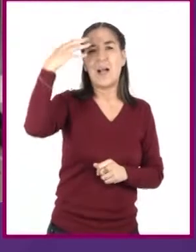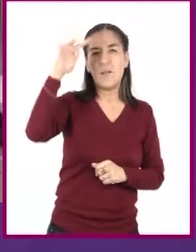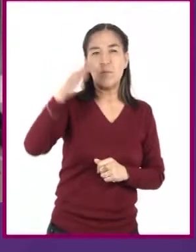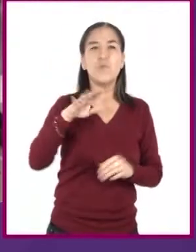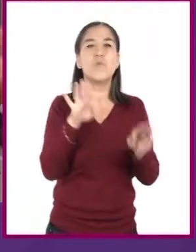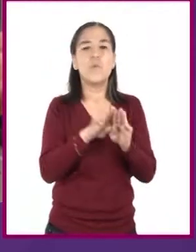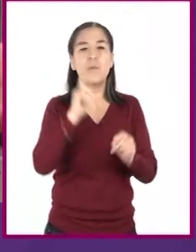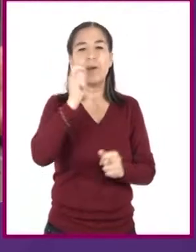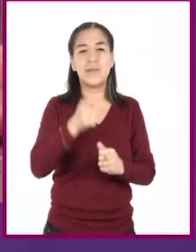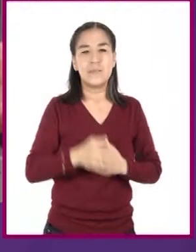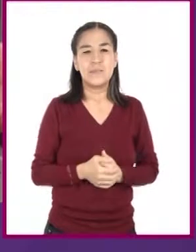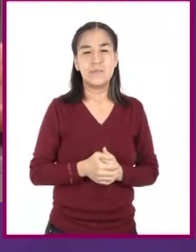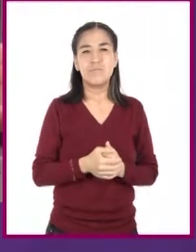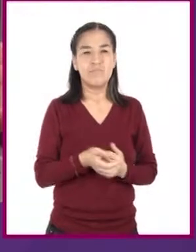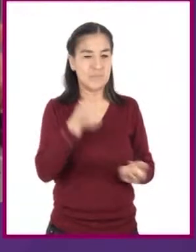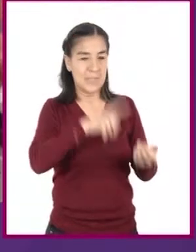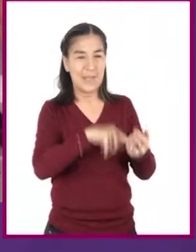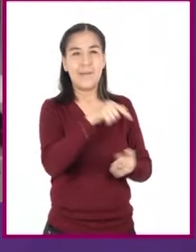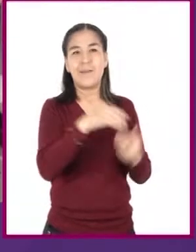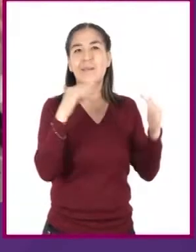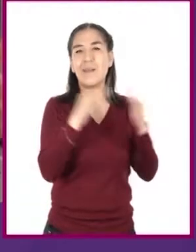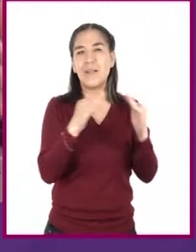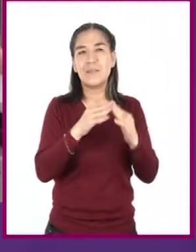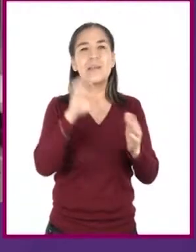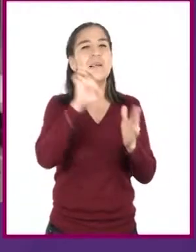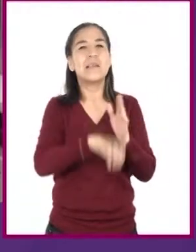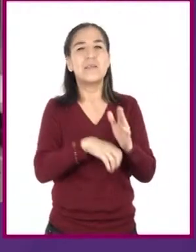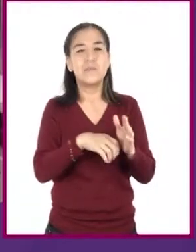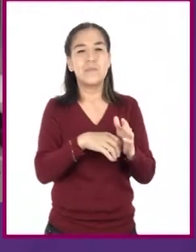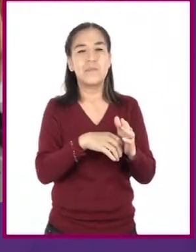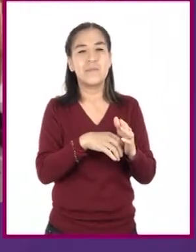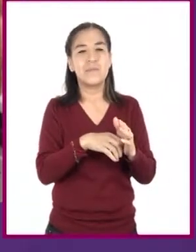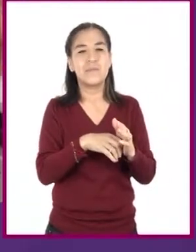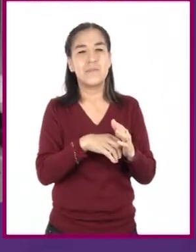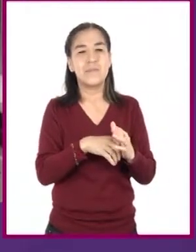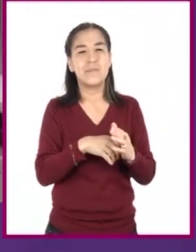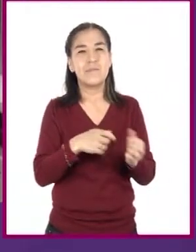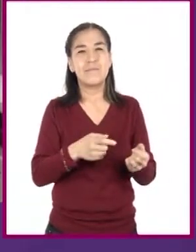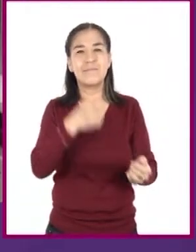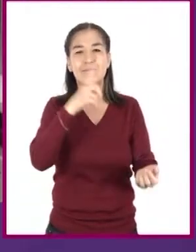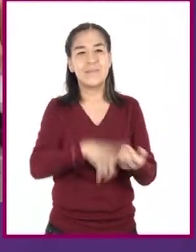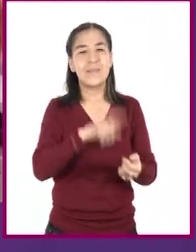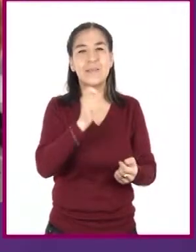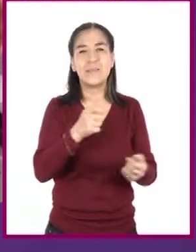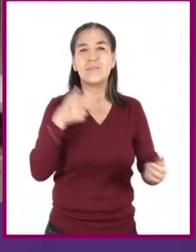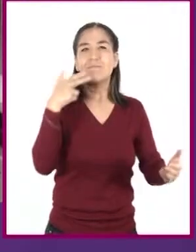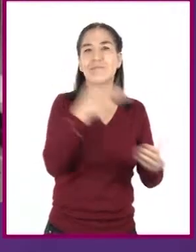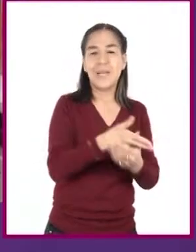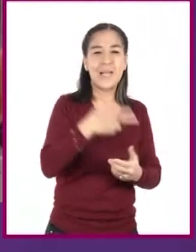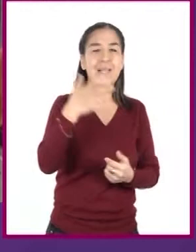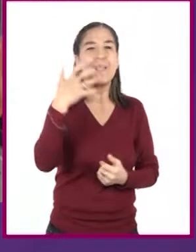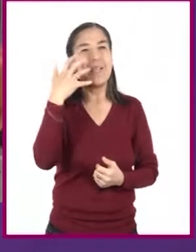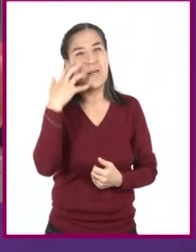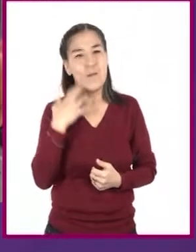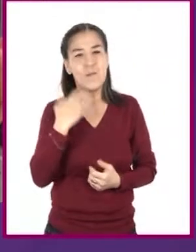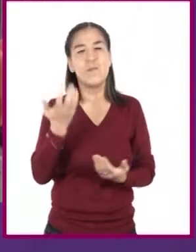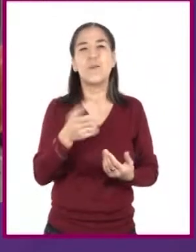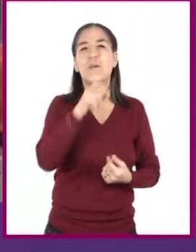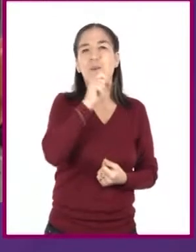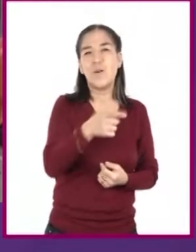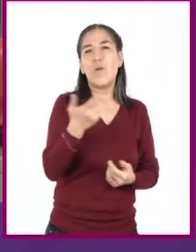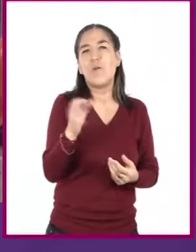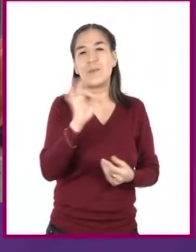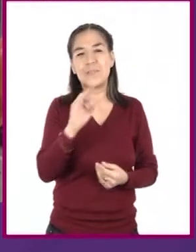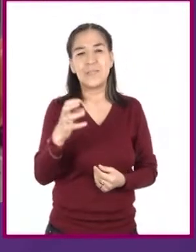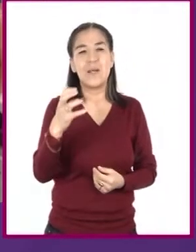paso para la caza. Si nosotros cazábamos un gran león o un gran oso, quiere decir que estábamos